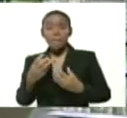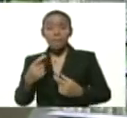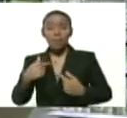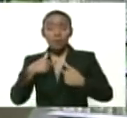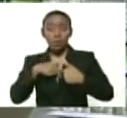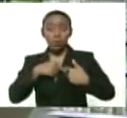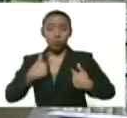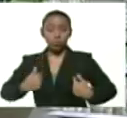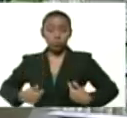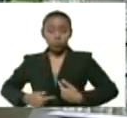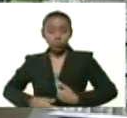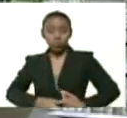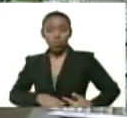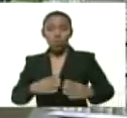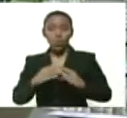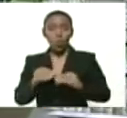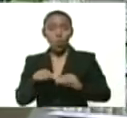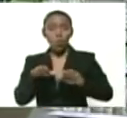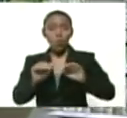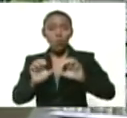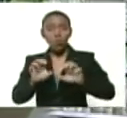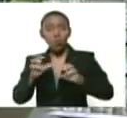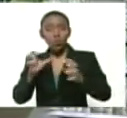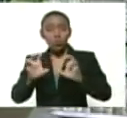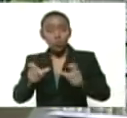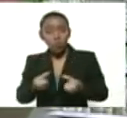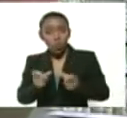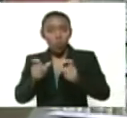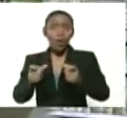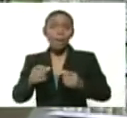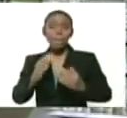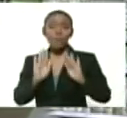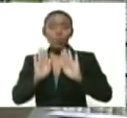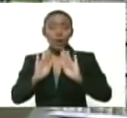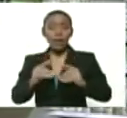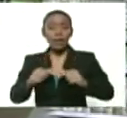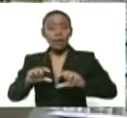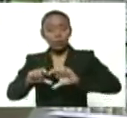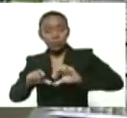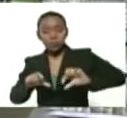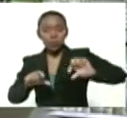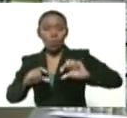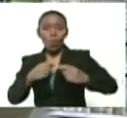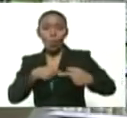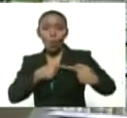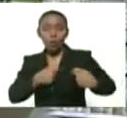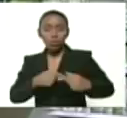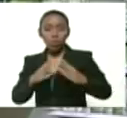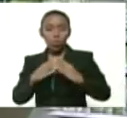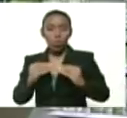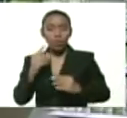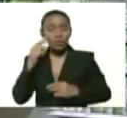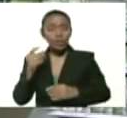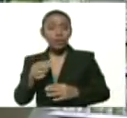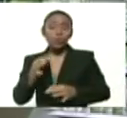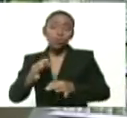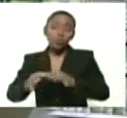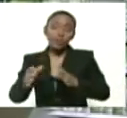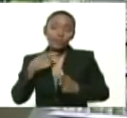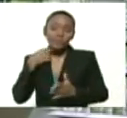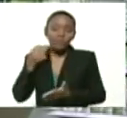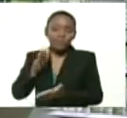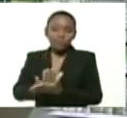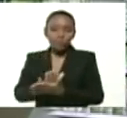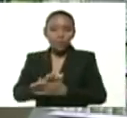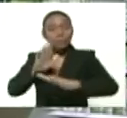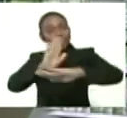falló riñones, pulmones, hígado, corazón y lamentablemente pues falleció. Es un llamado